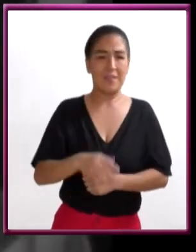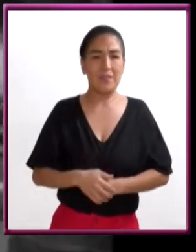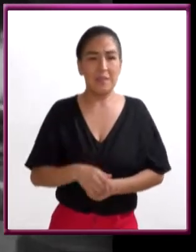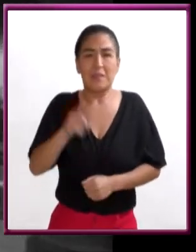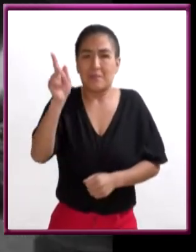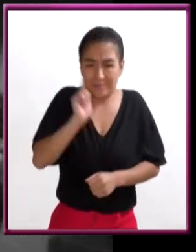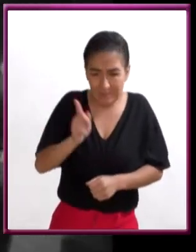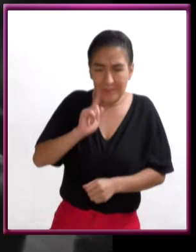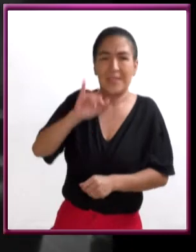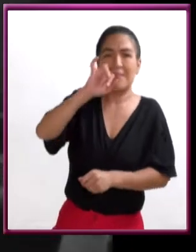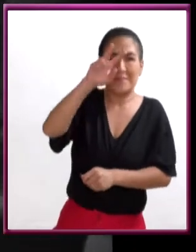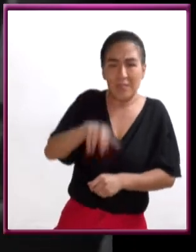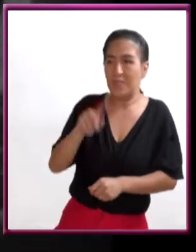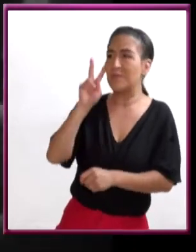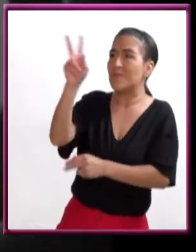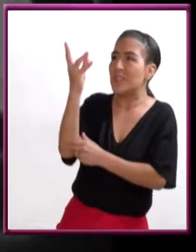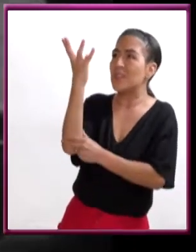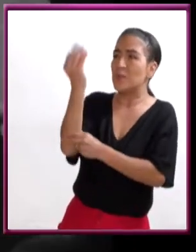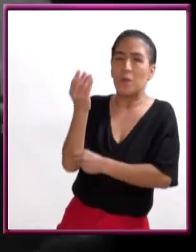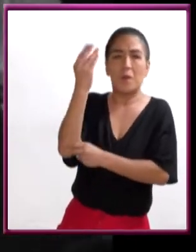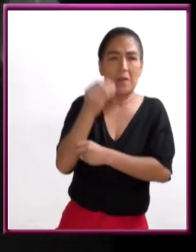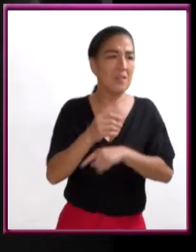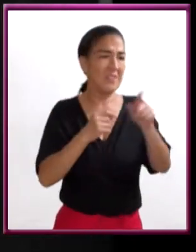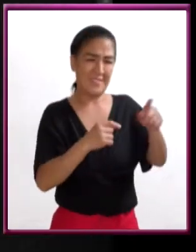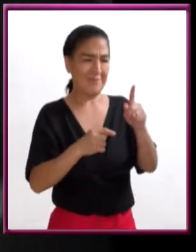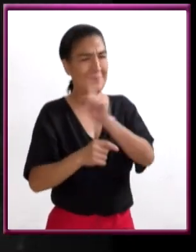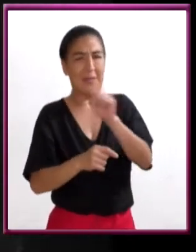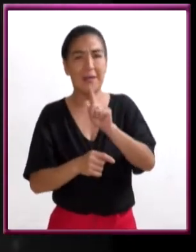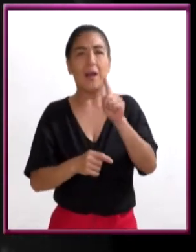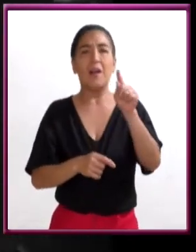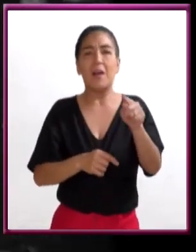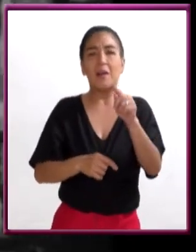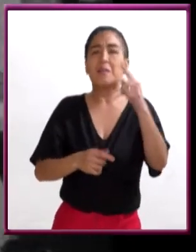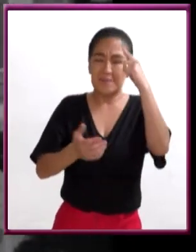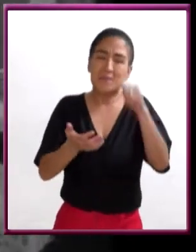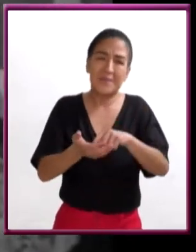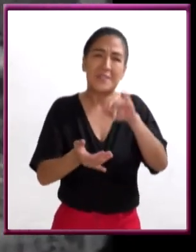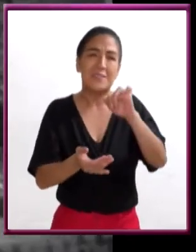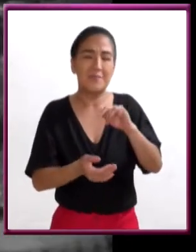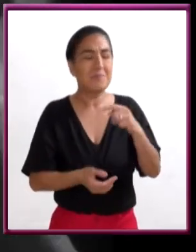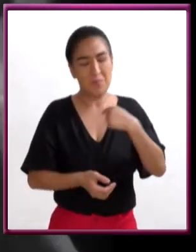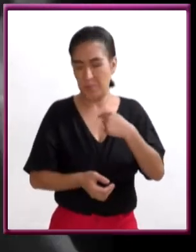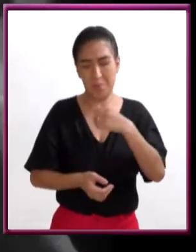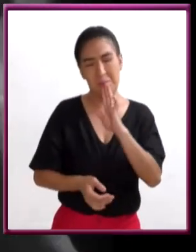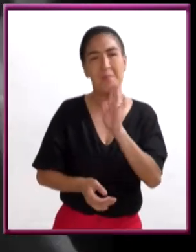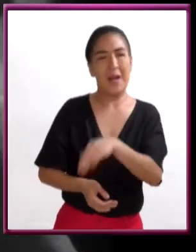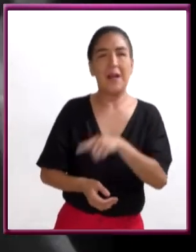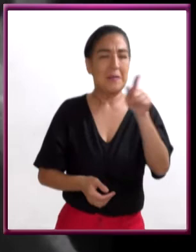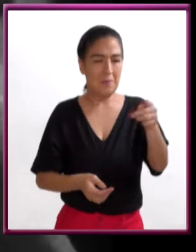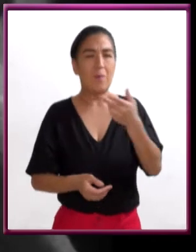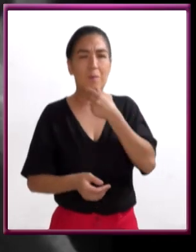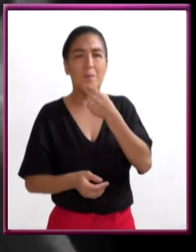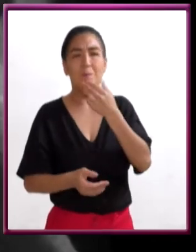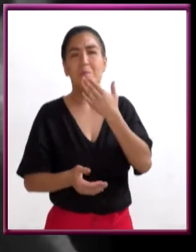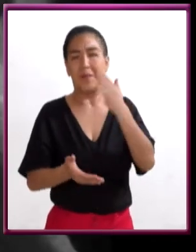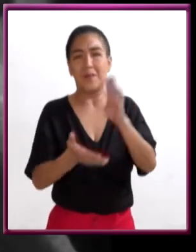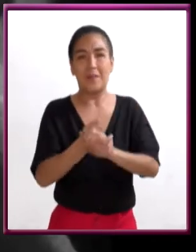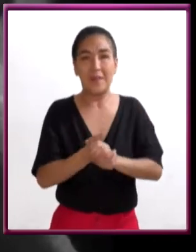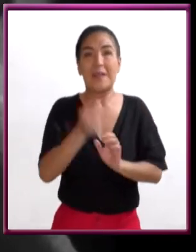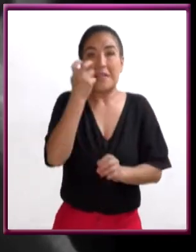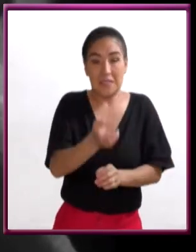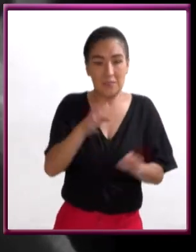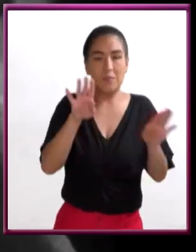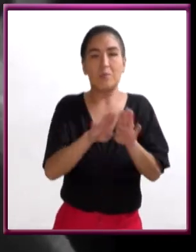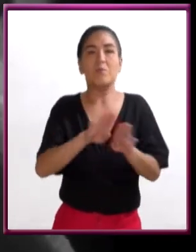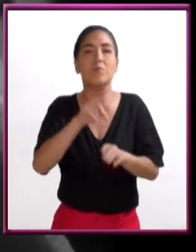apagando y ella, a pesar de lo que ve, le cree a él y piensa estar mal. En ese momento nos damos cuenta de que ella